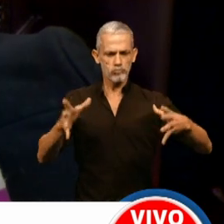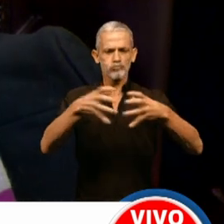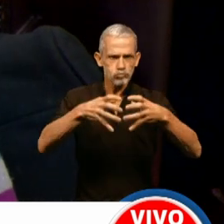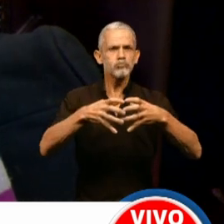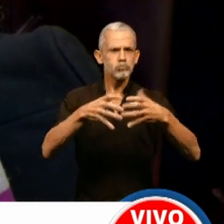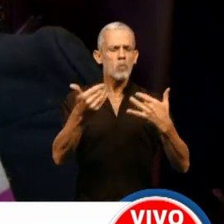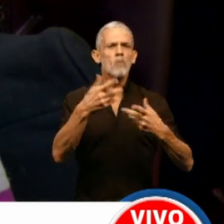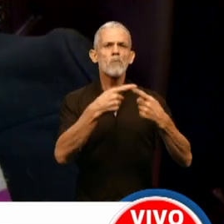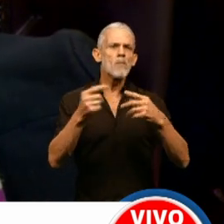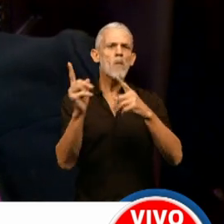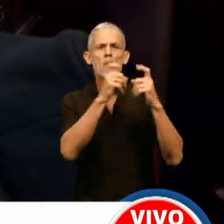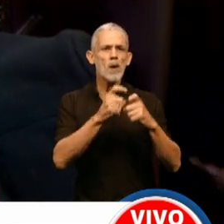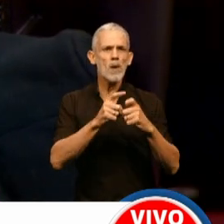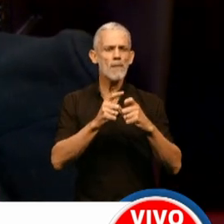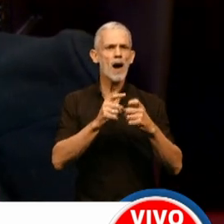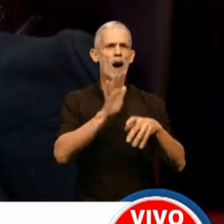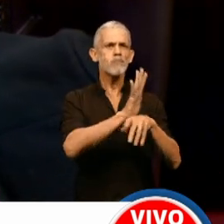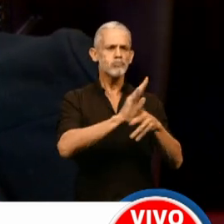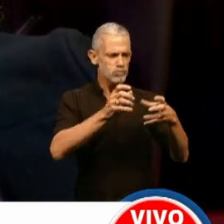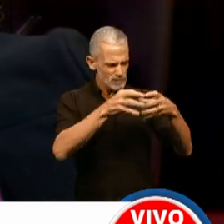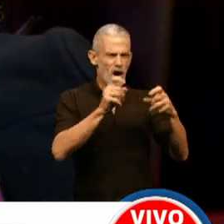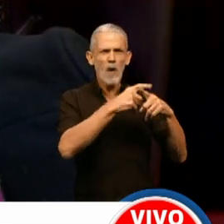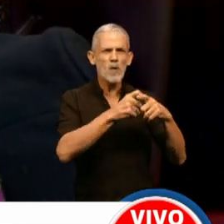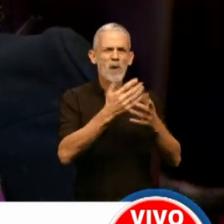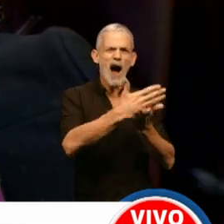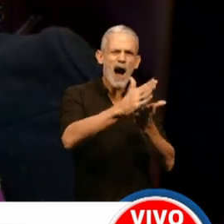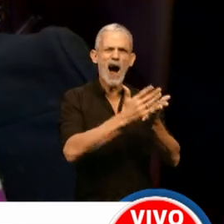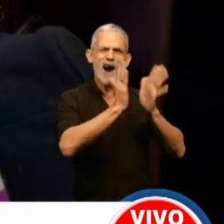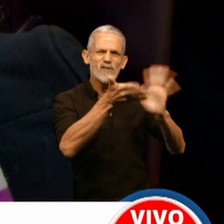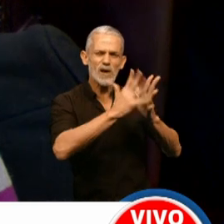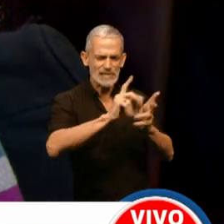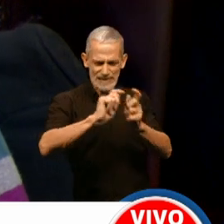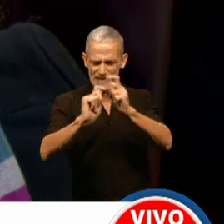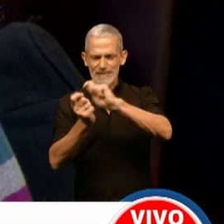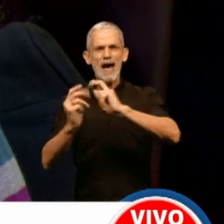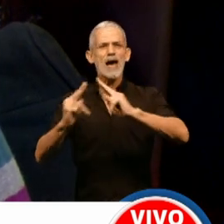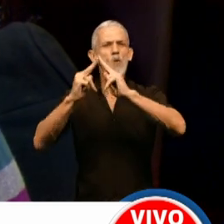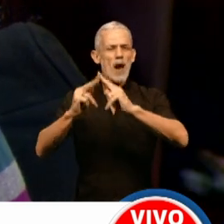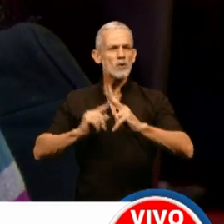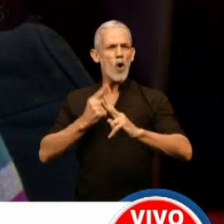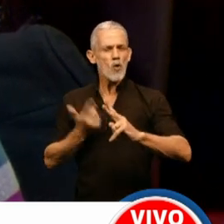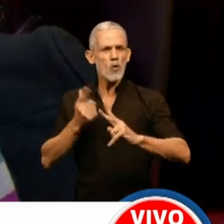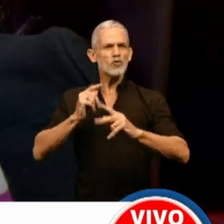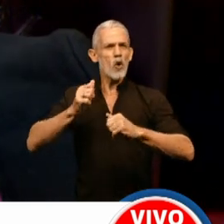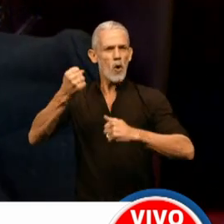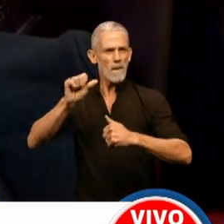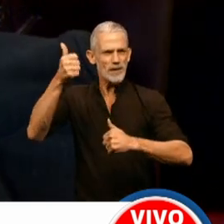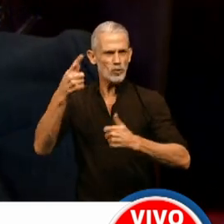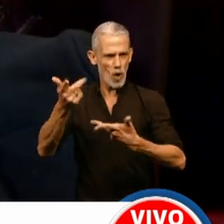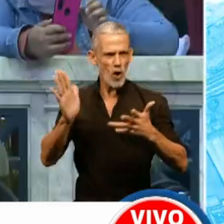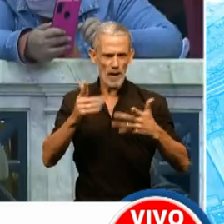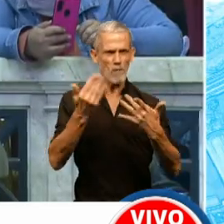convertir a los problemas en políticas y a la exclusión y la violencia en encuentros orgullo y victorias